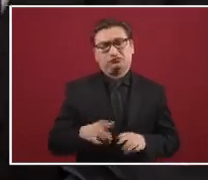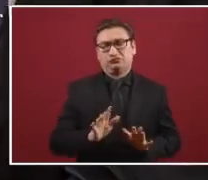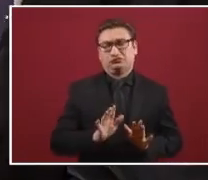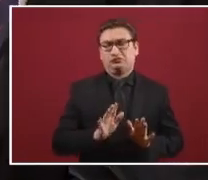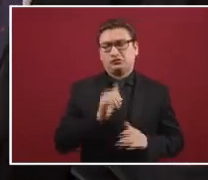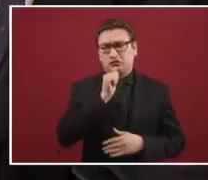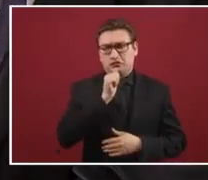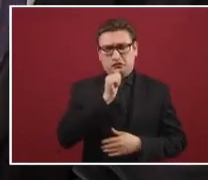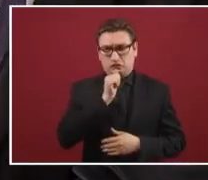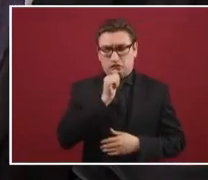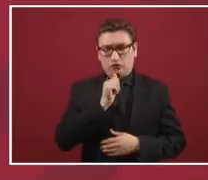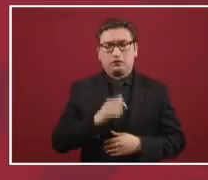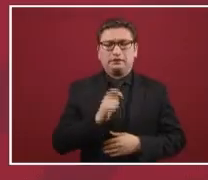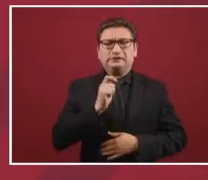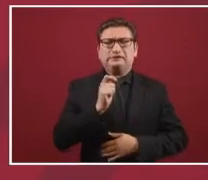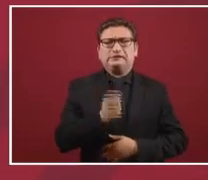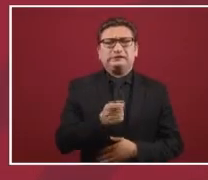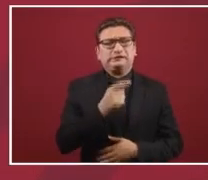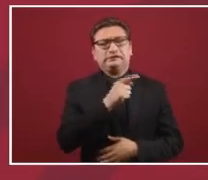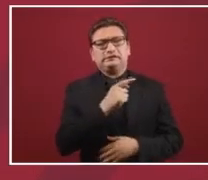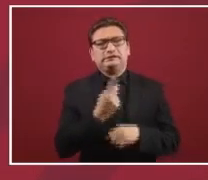que son